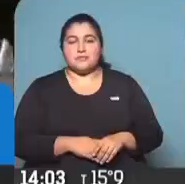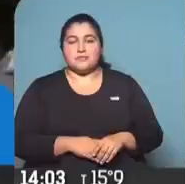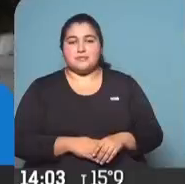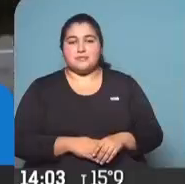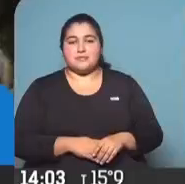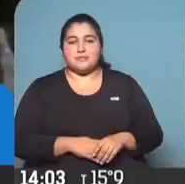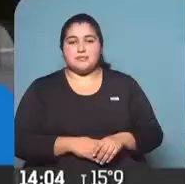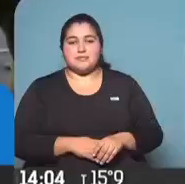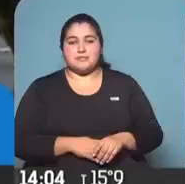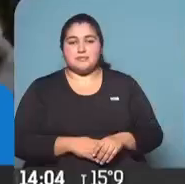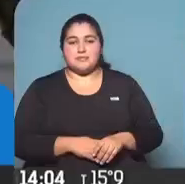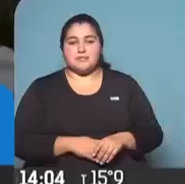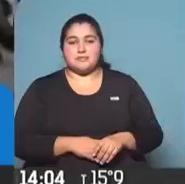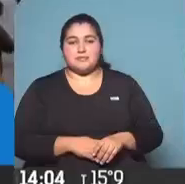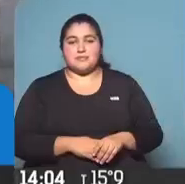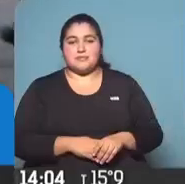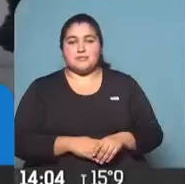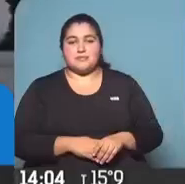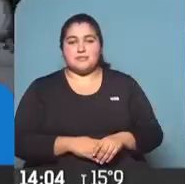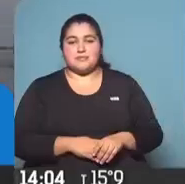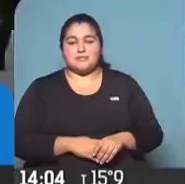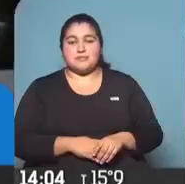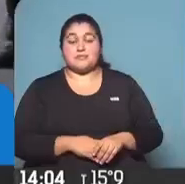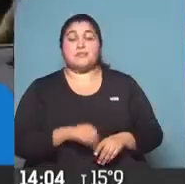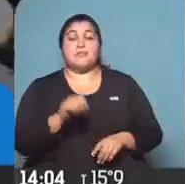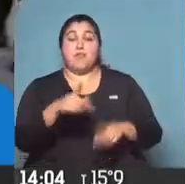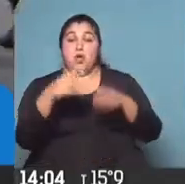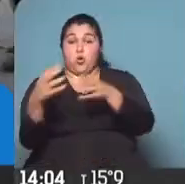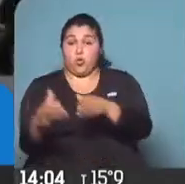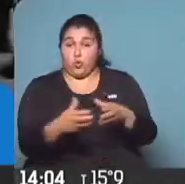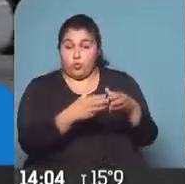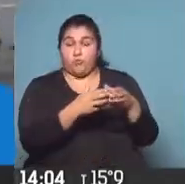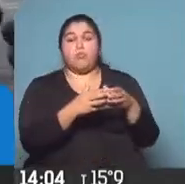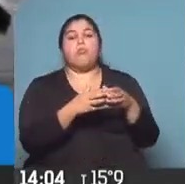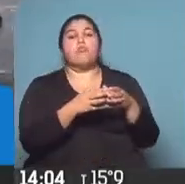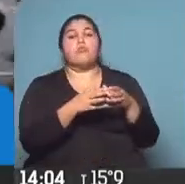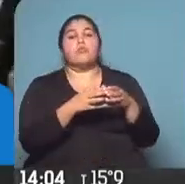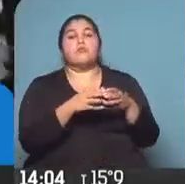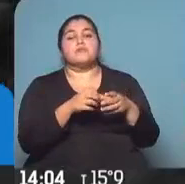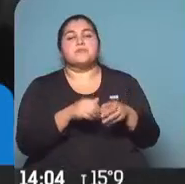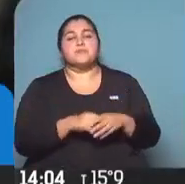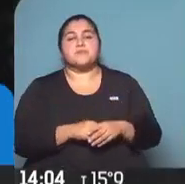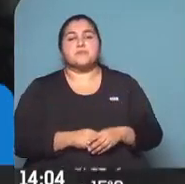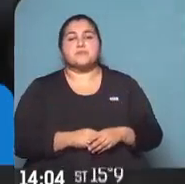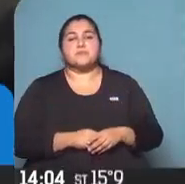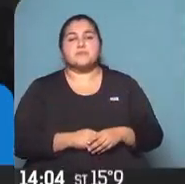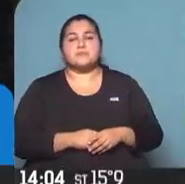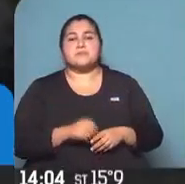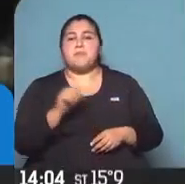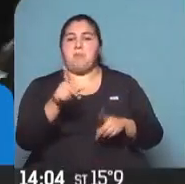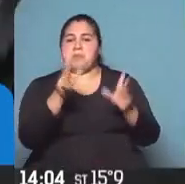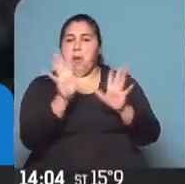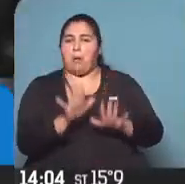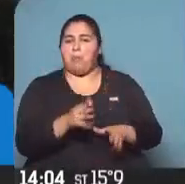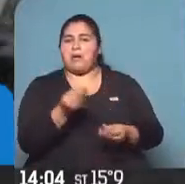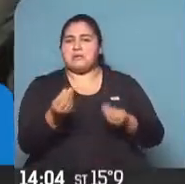no no a continuación de frente al palco de autoridades se prepara para hacer